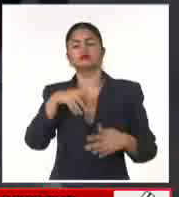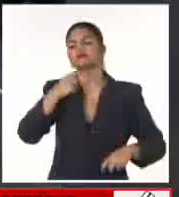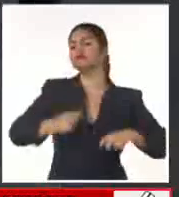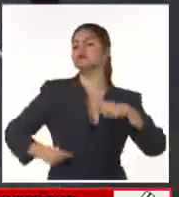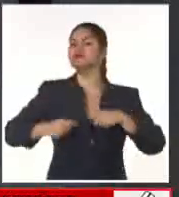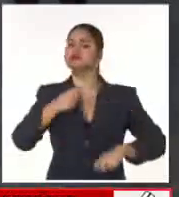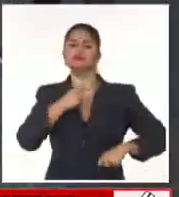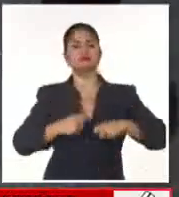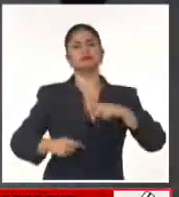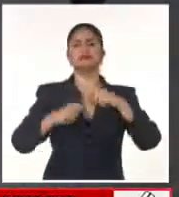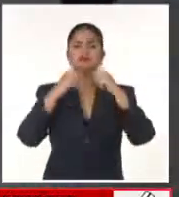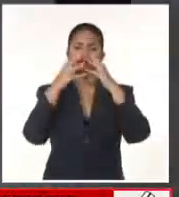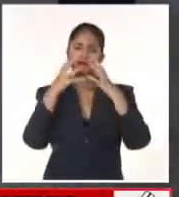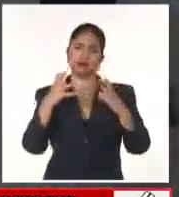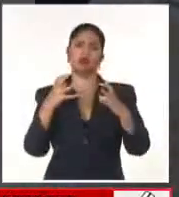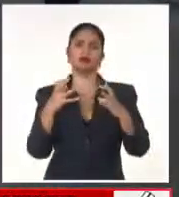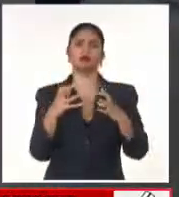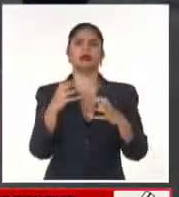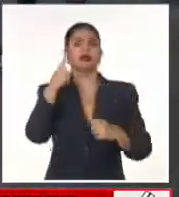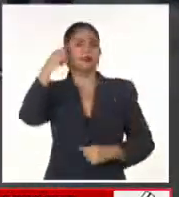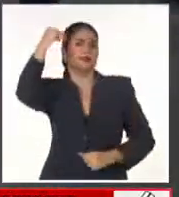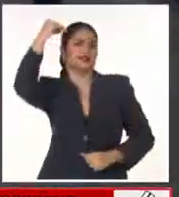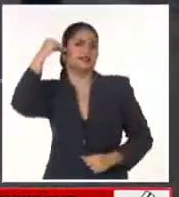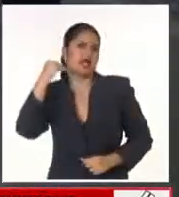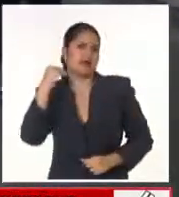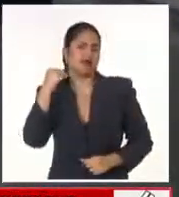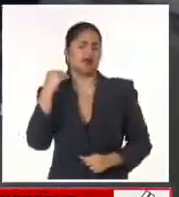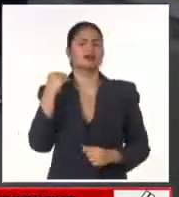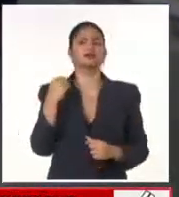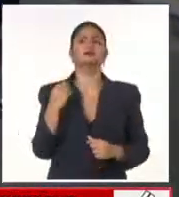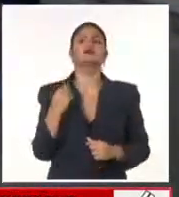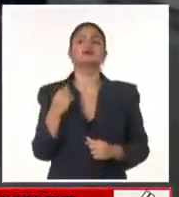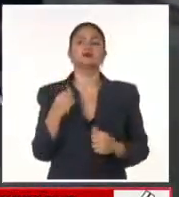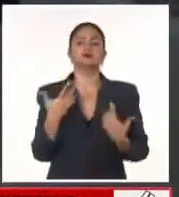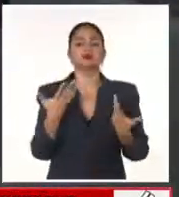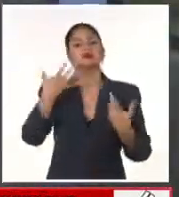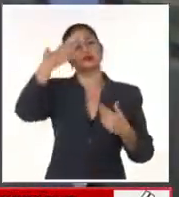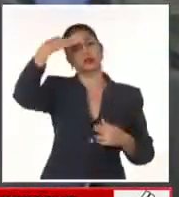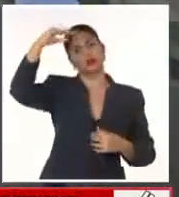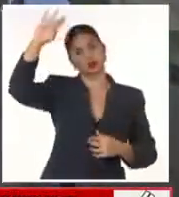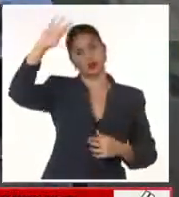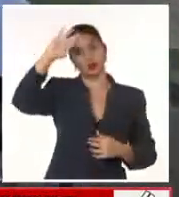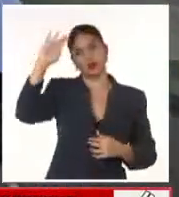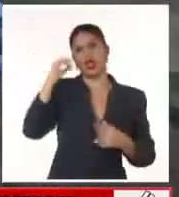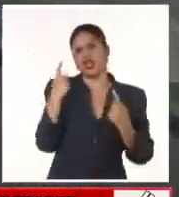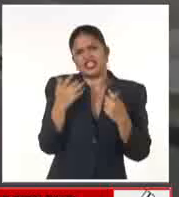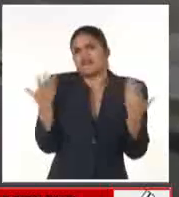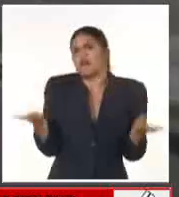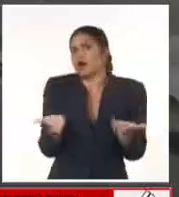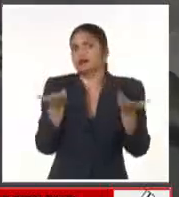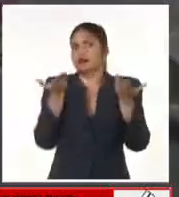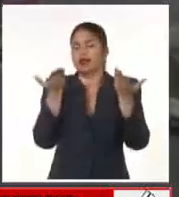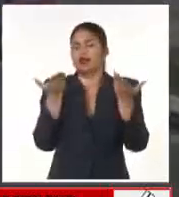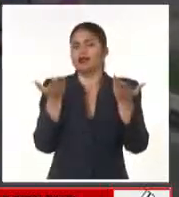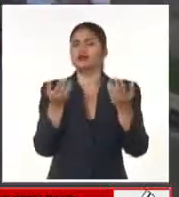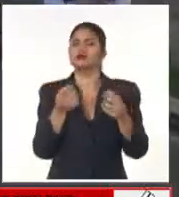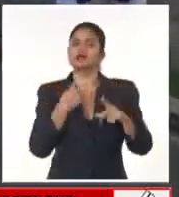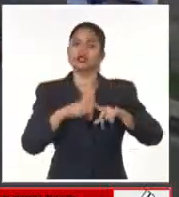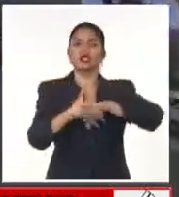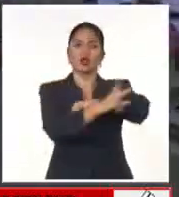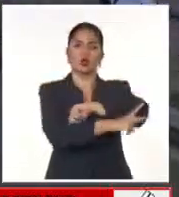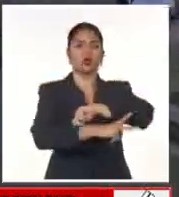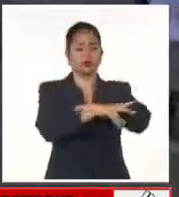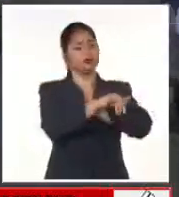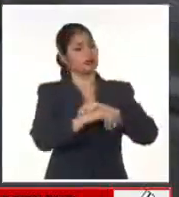tanto para conocer a qué nos vamos a enfrentar, como las necesidades que tenemos para